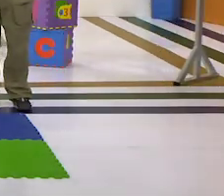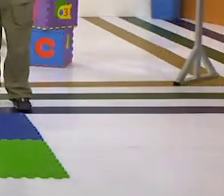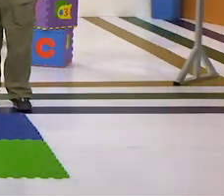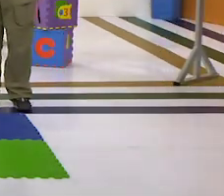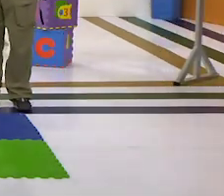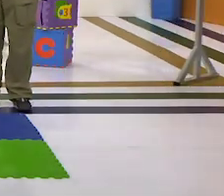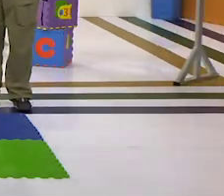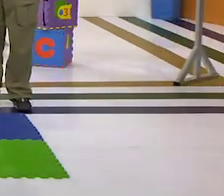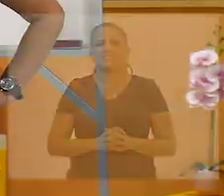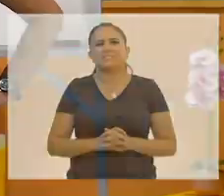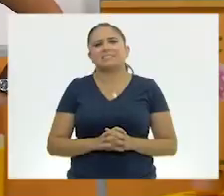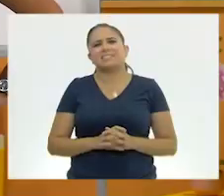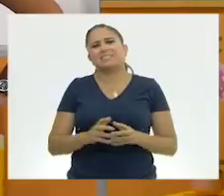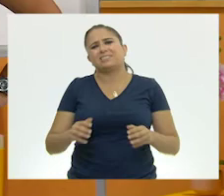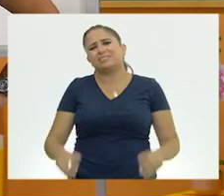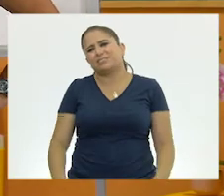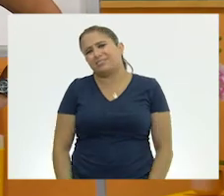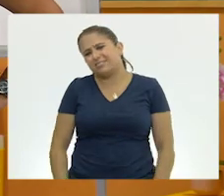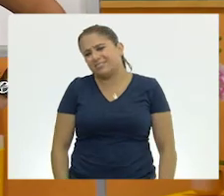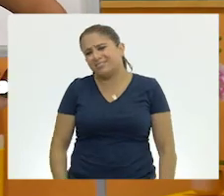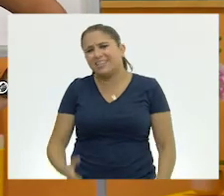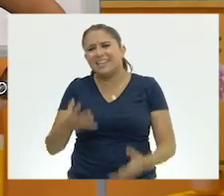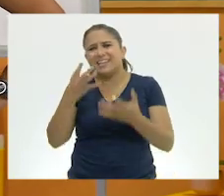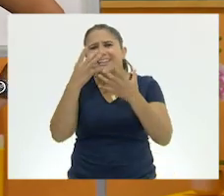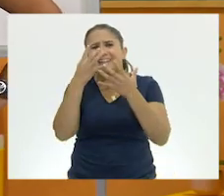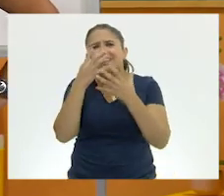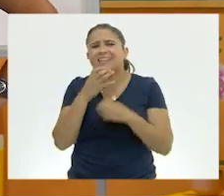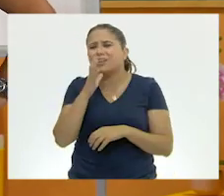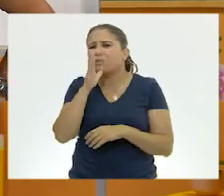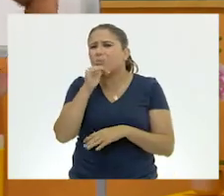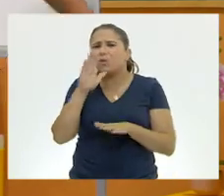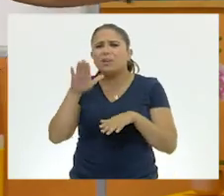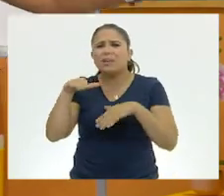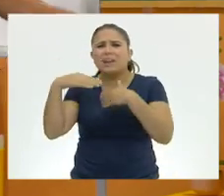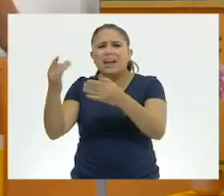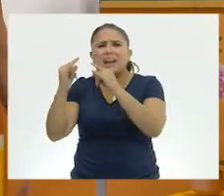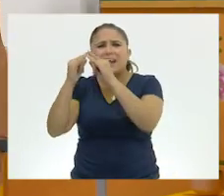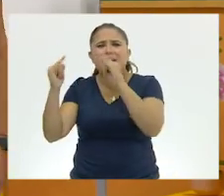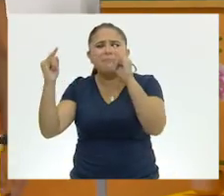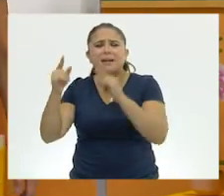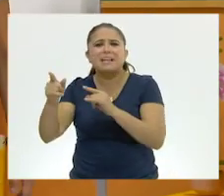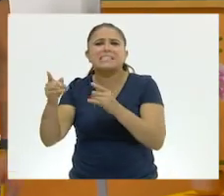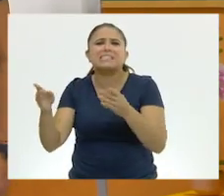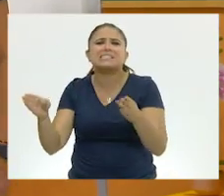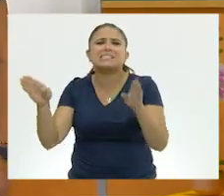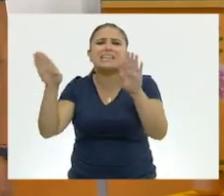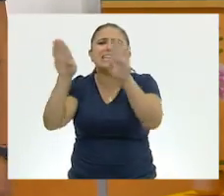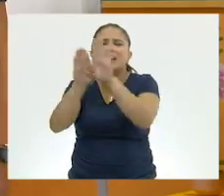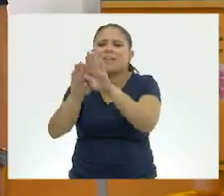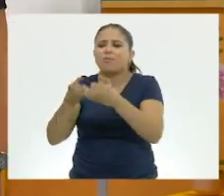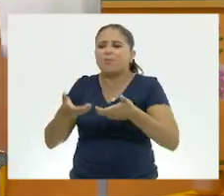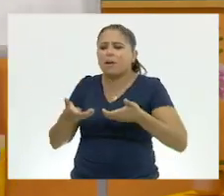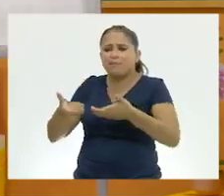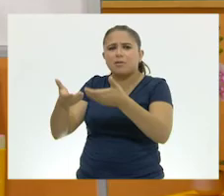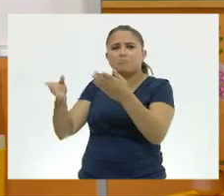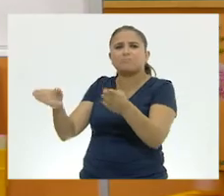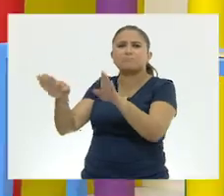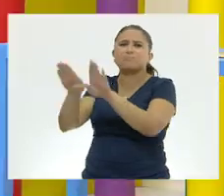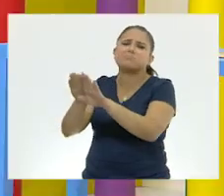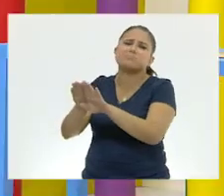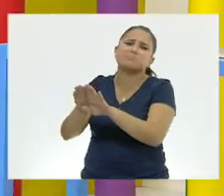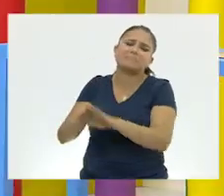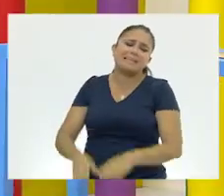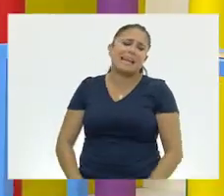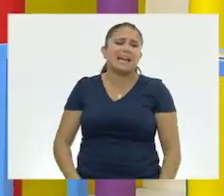¡Ay, qué triste! No pudimos llegar al campamento. Estaba cerrado el camino. Ay, estoy